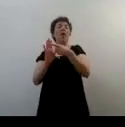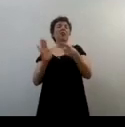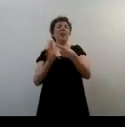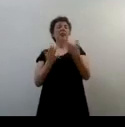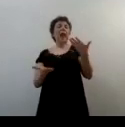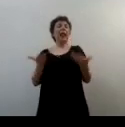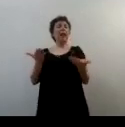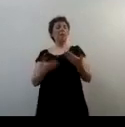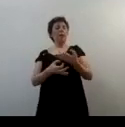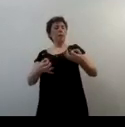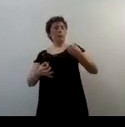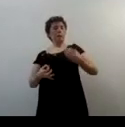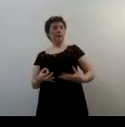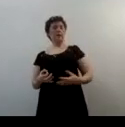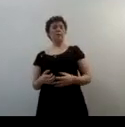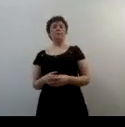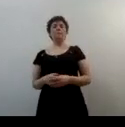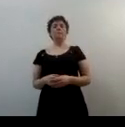más.